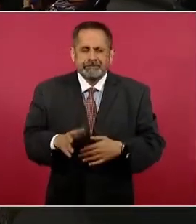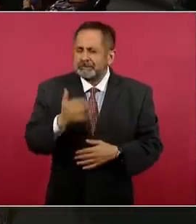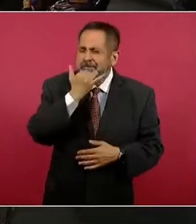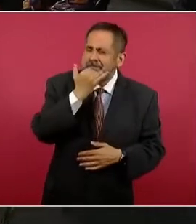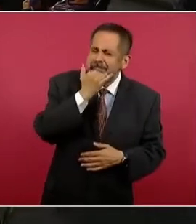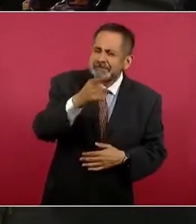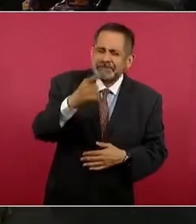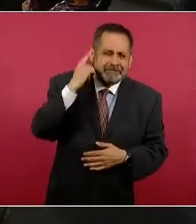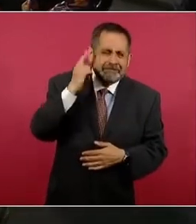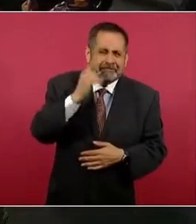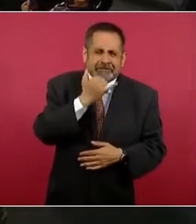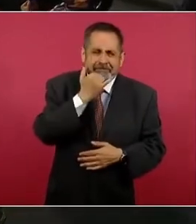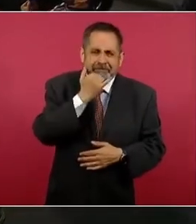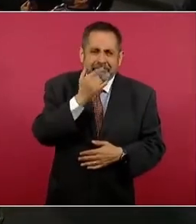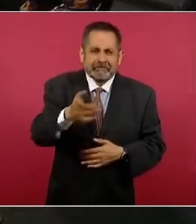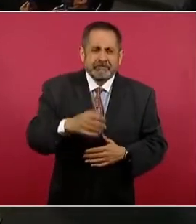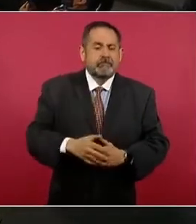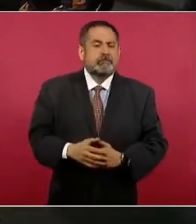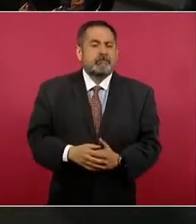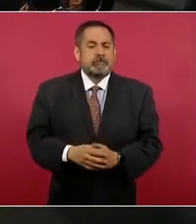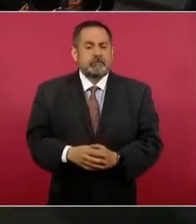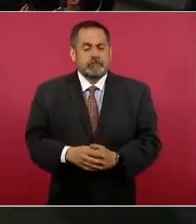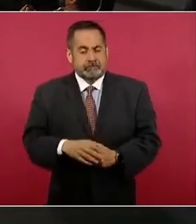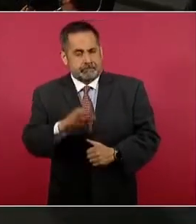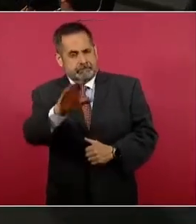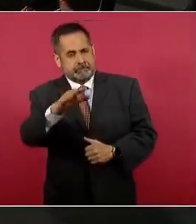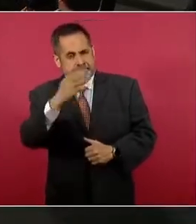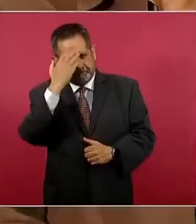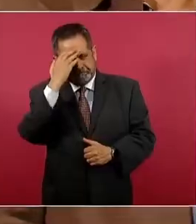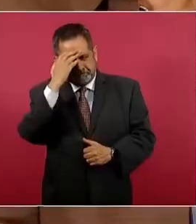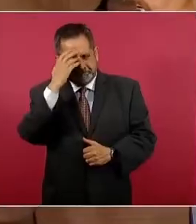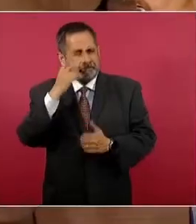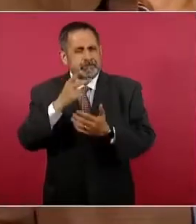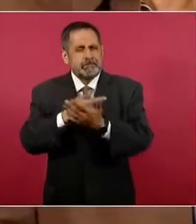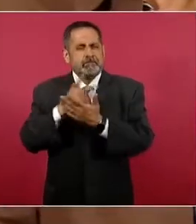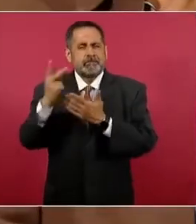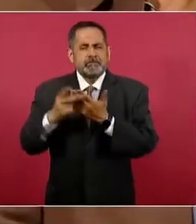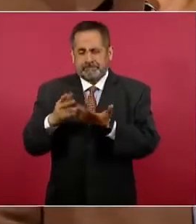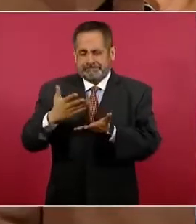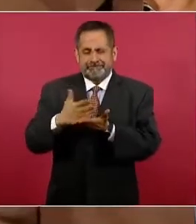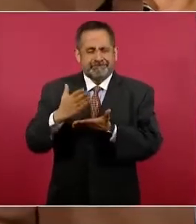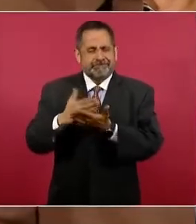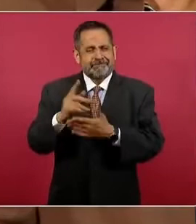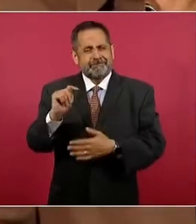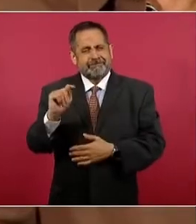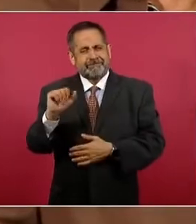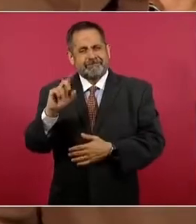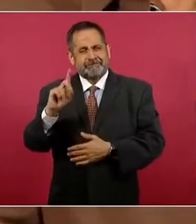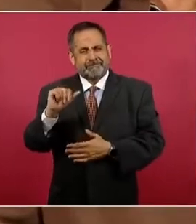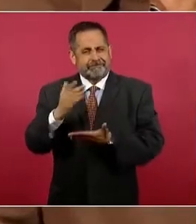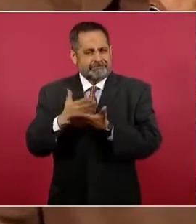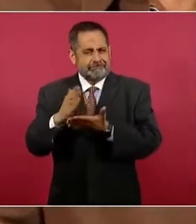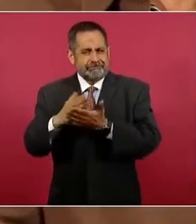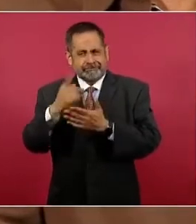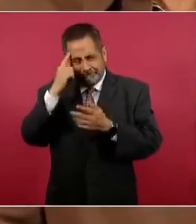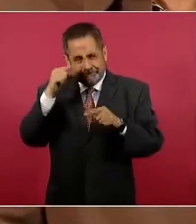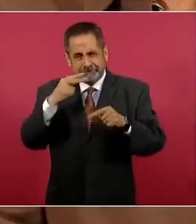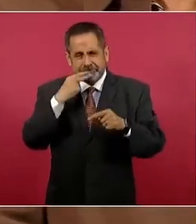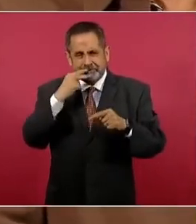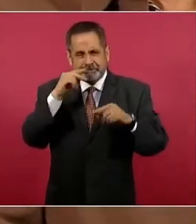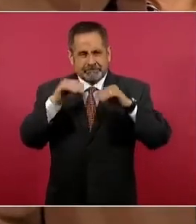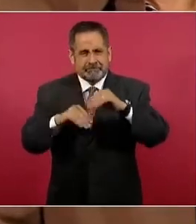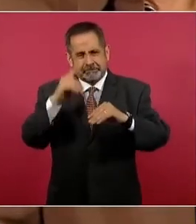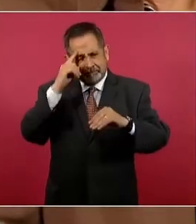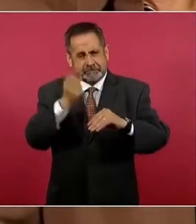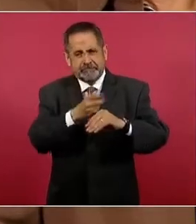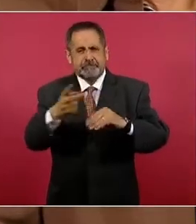no. Sí, el programa de tandas para el bienestar que se implementó para apoyar a las